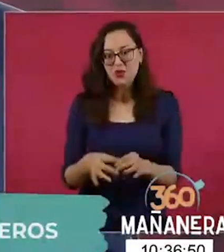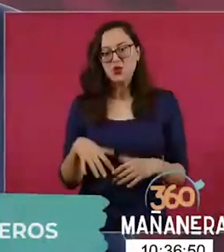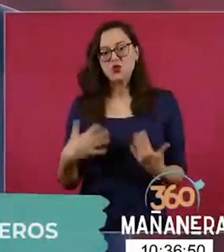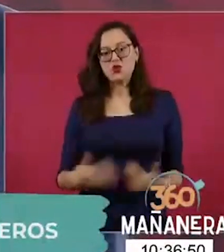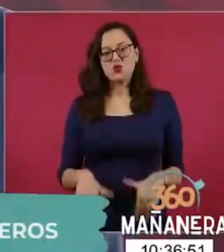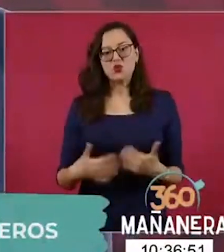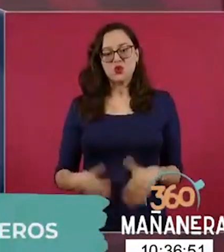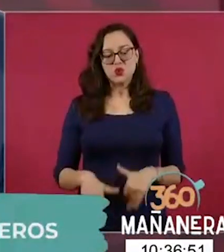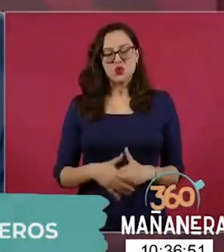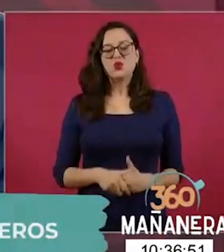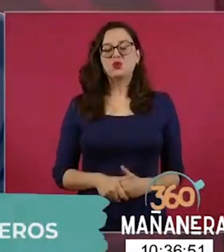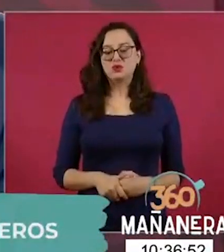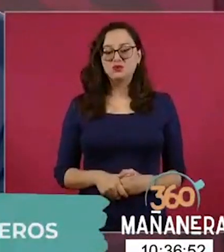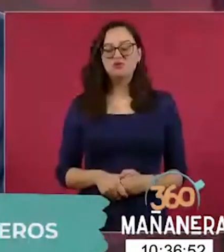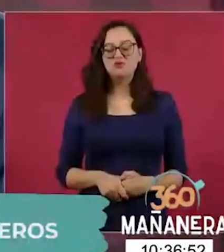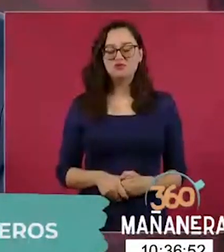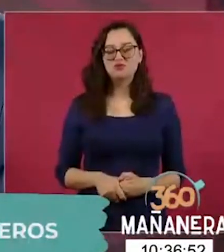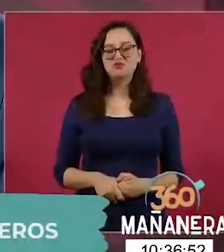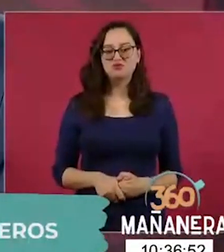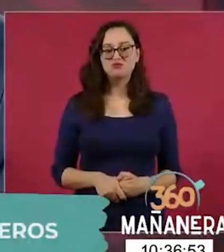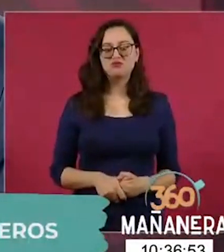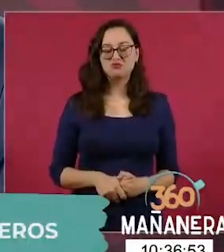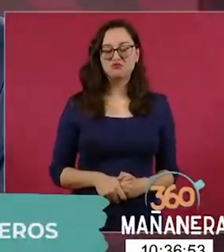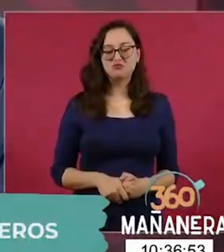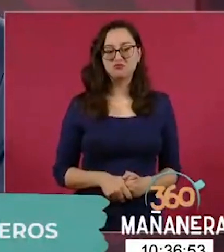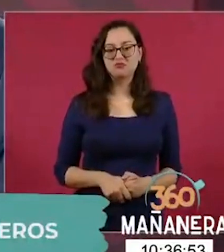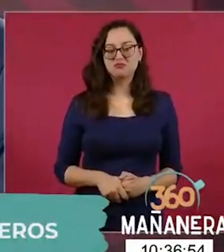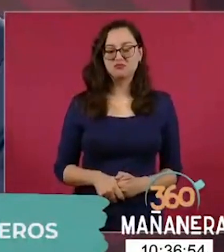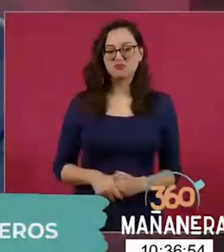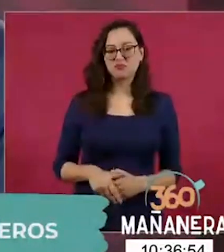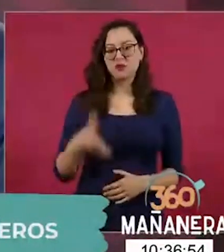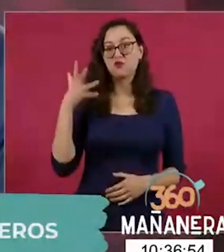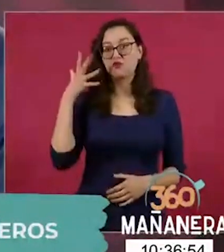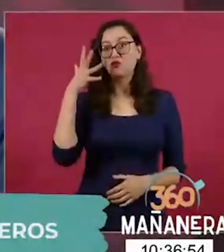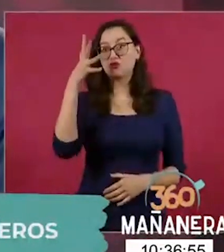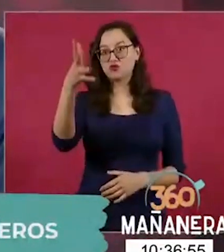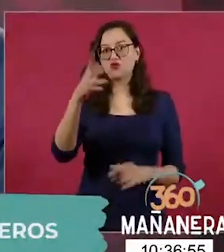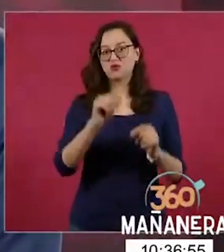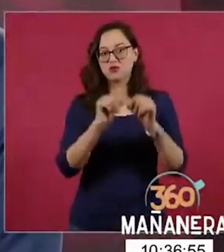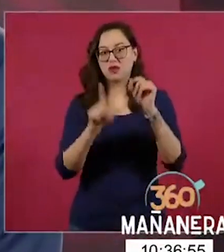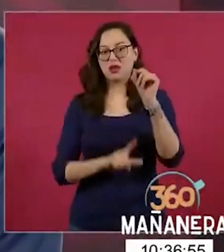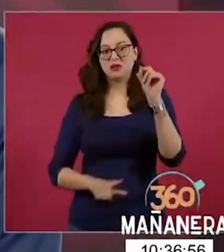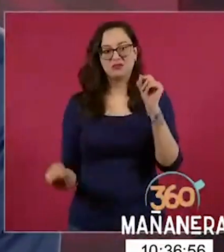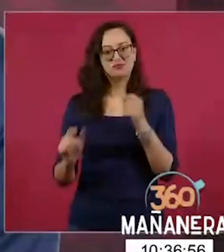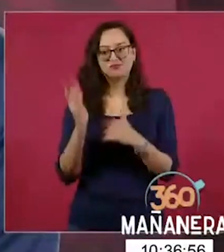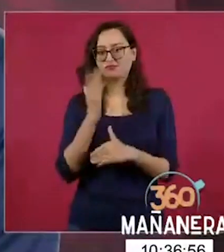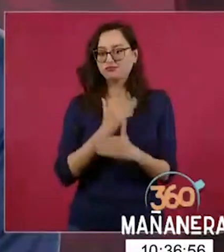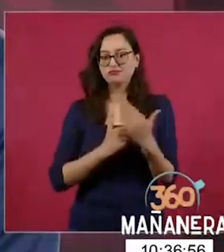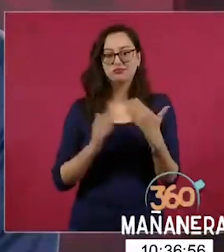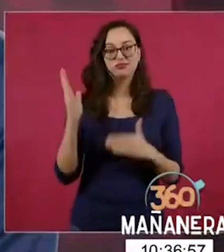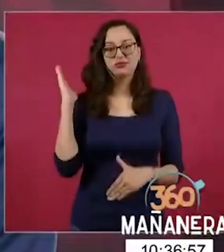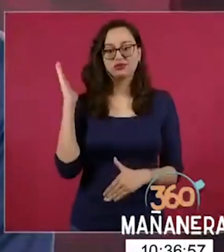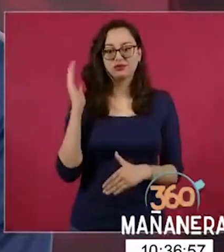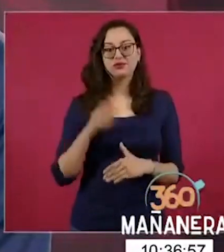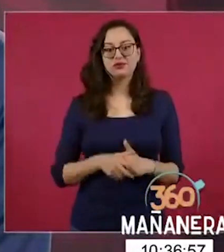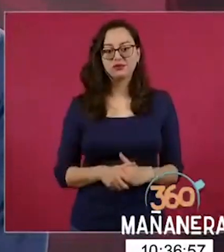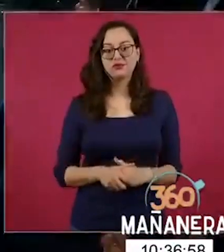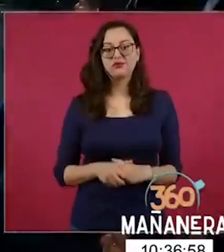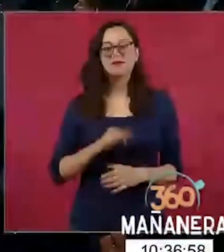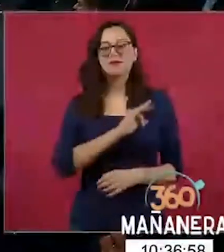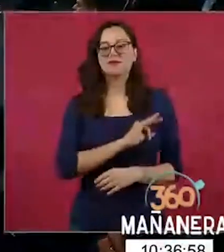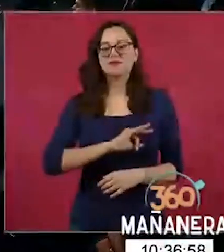ser una cosa extraordinaria no no el futuro de nuestro país y